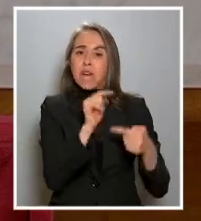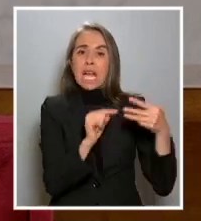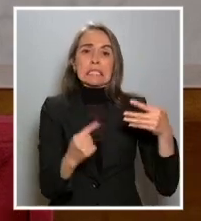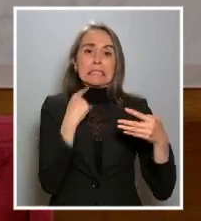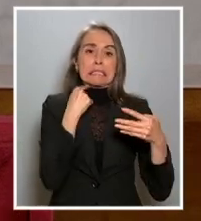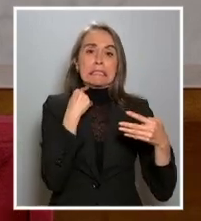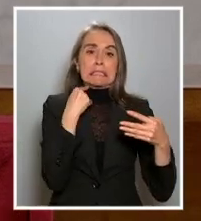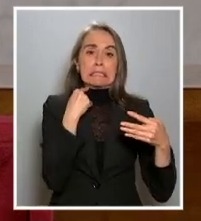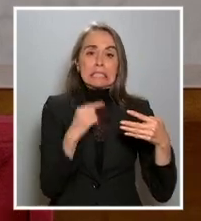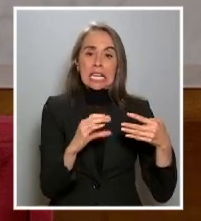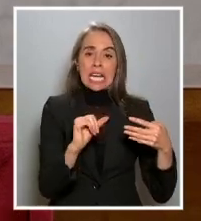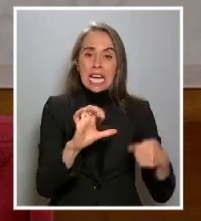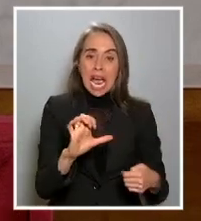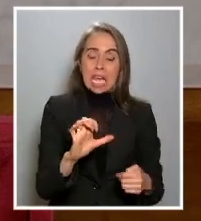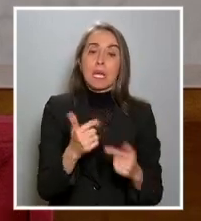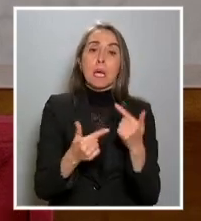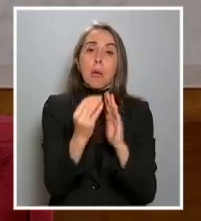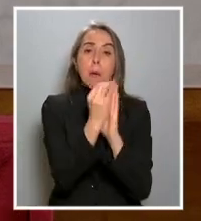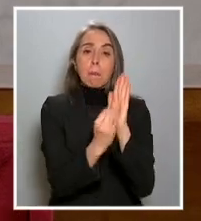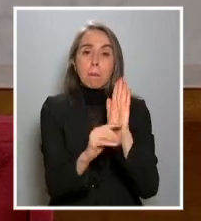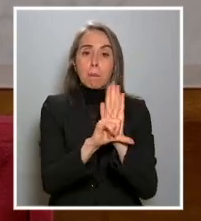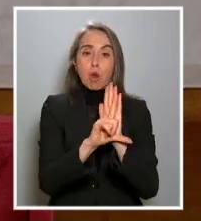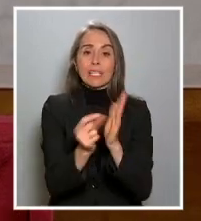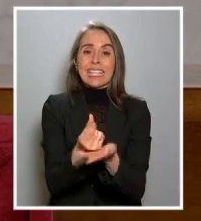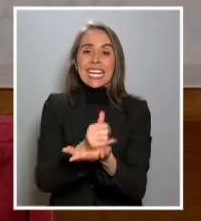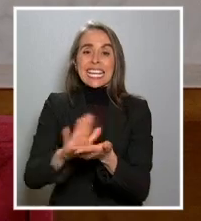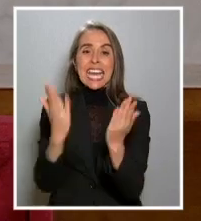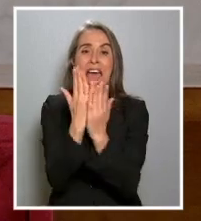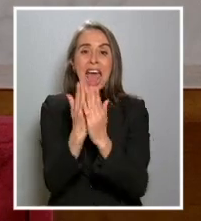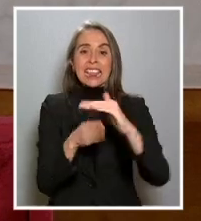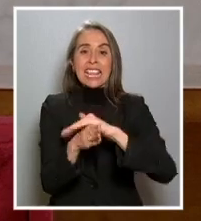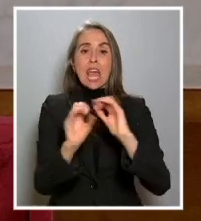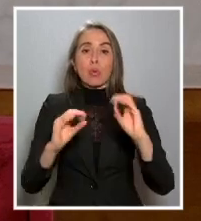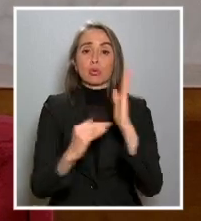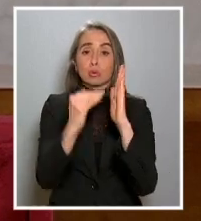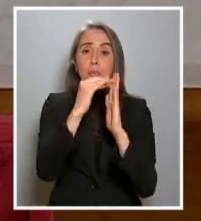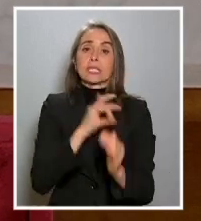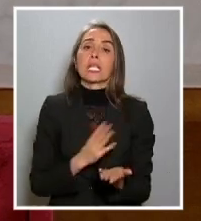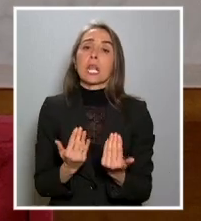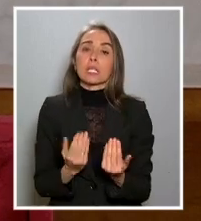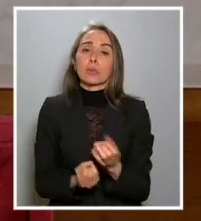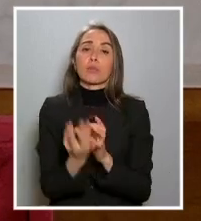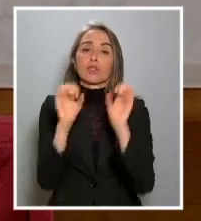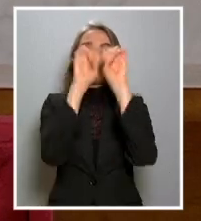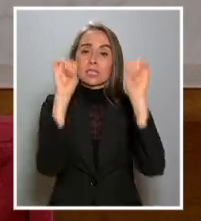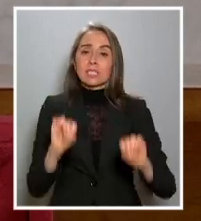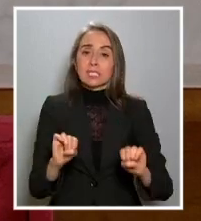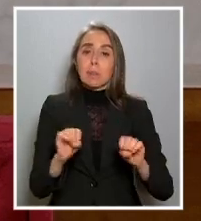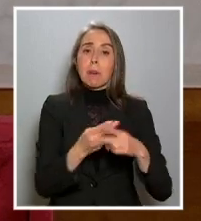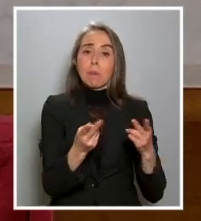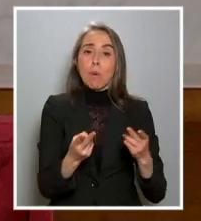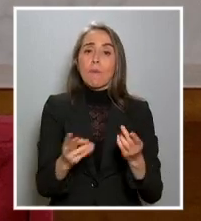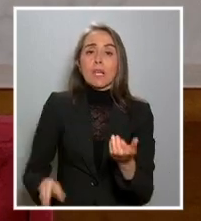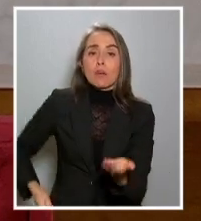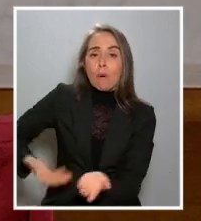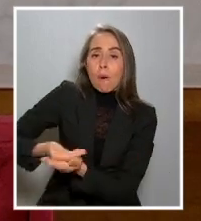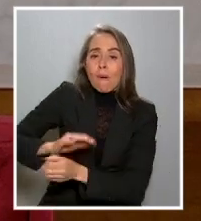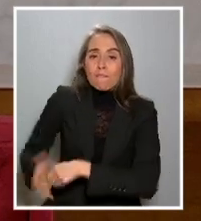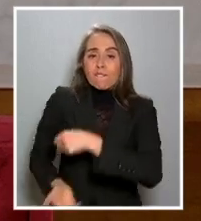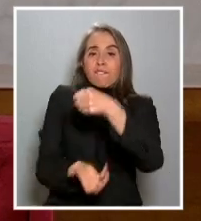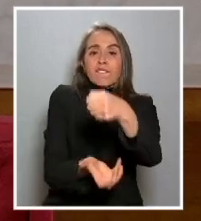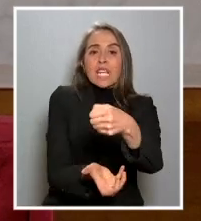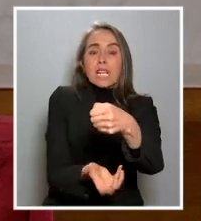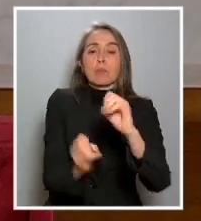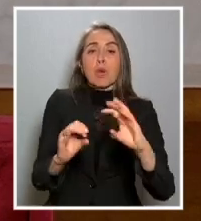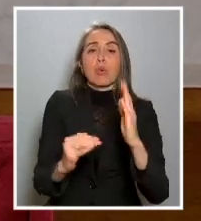eso, junto con la política de gratuidad, Chile requiere un nuevo sistema público de financiamiento de la educación superior. Lo hemos dicho